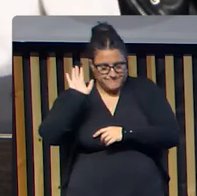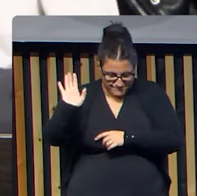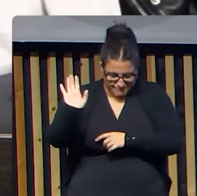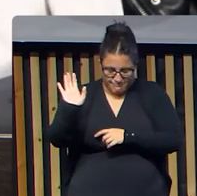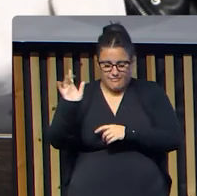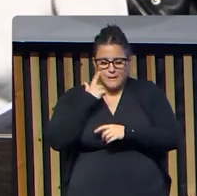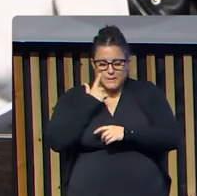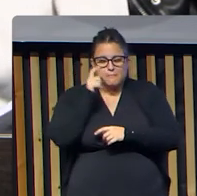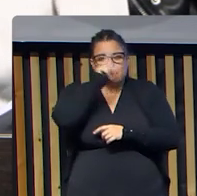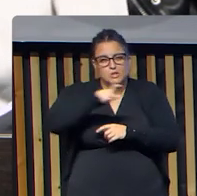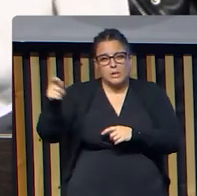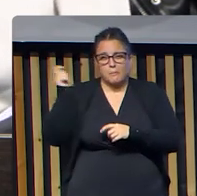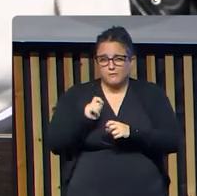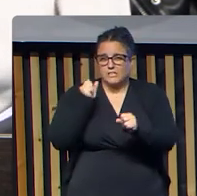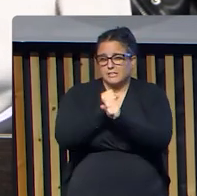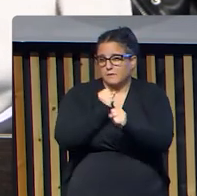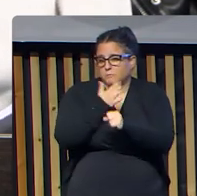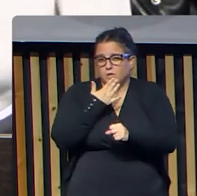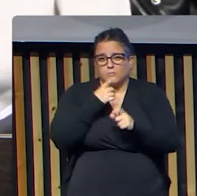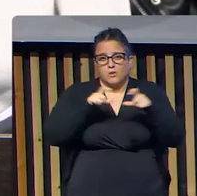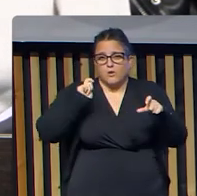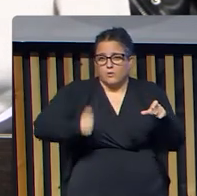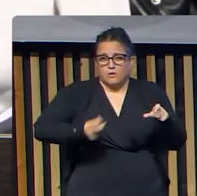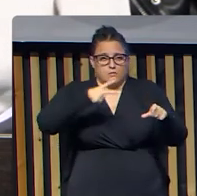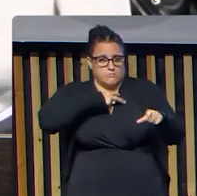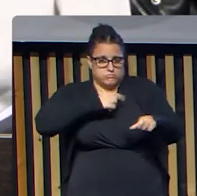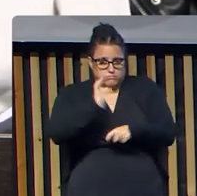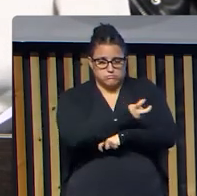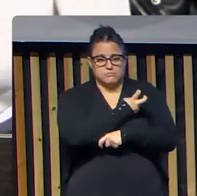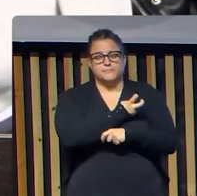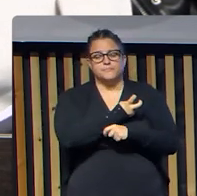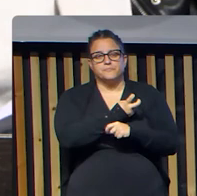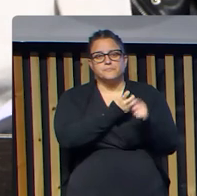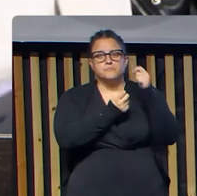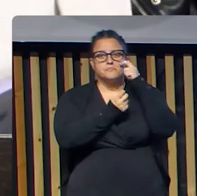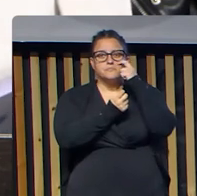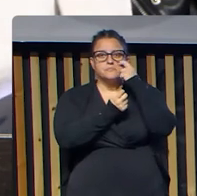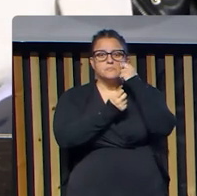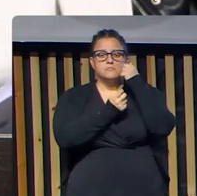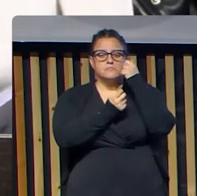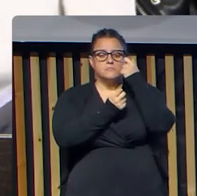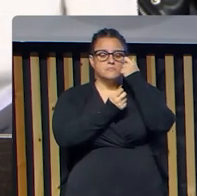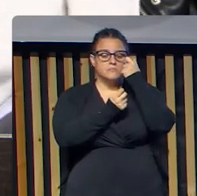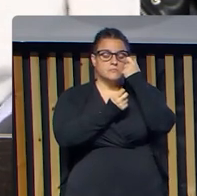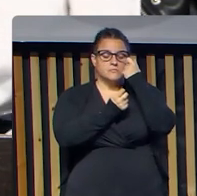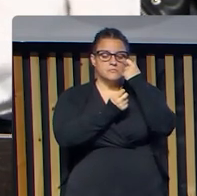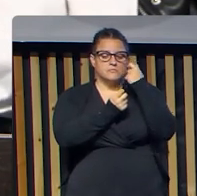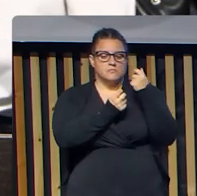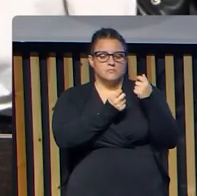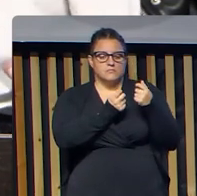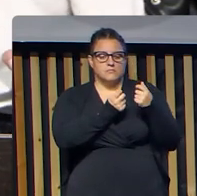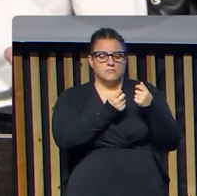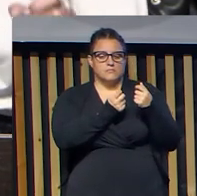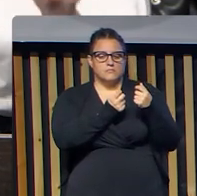mujeres No no es tan evidente que todos piensen eso no yo creo que muchas veces sí se